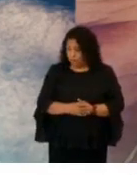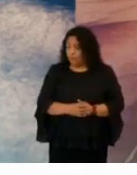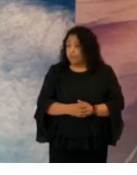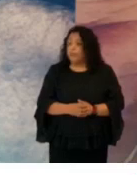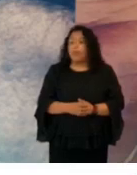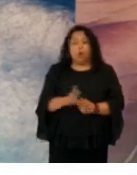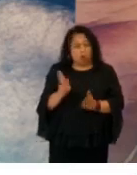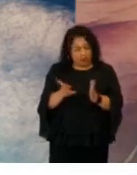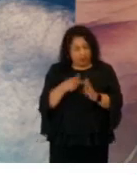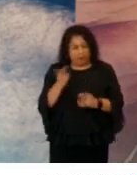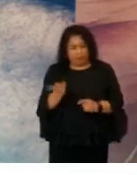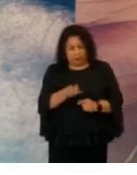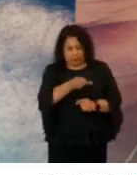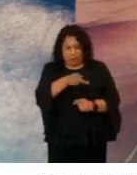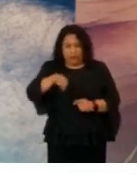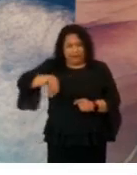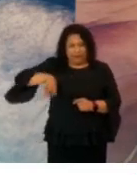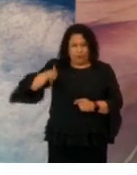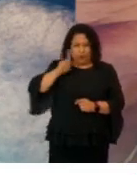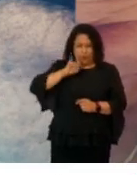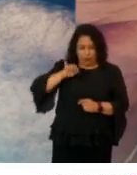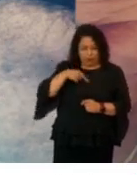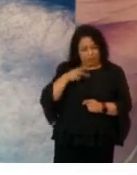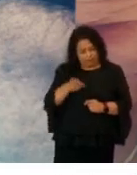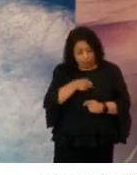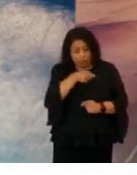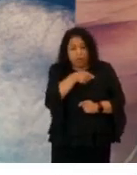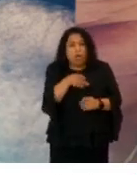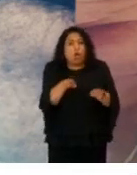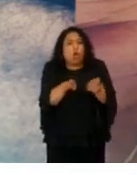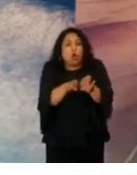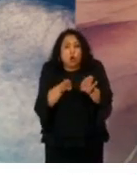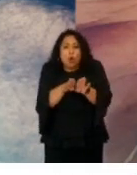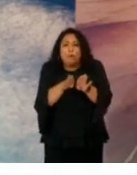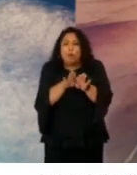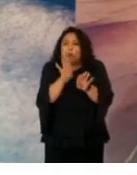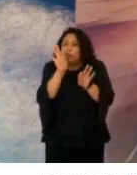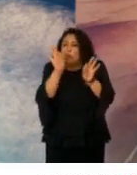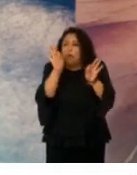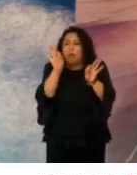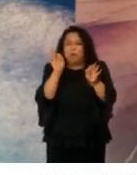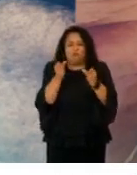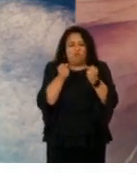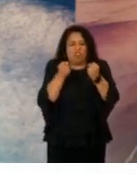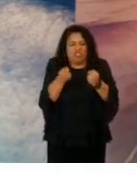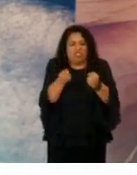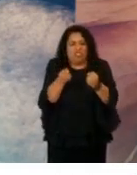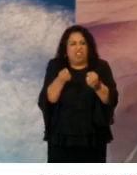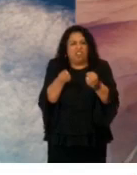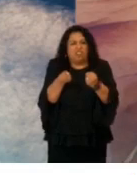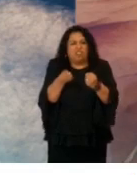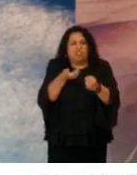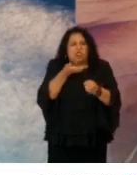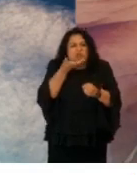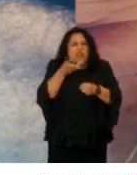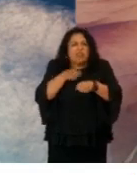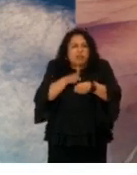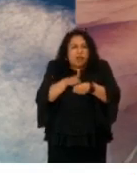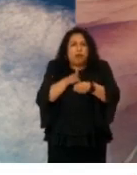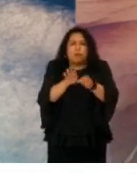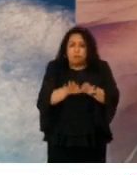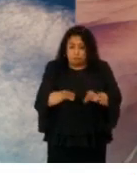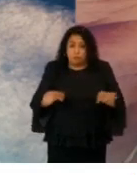Reformulo la misma pregunta que le hacía Julieta. ¿Cómo activar el poder de lo cotidiano de un número importante de